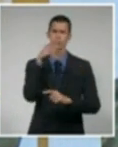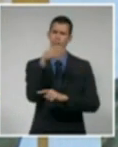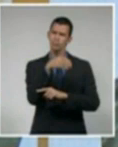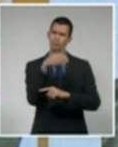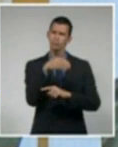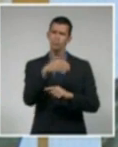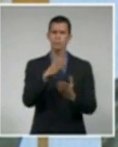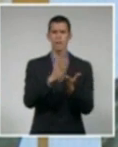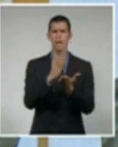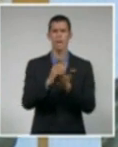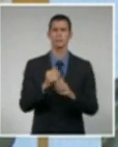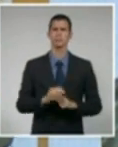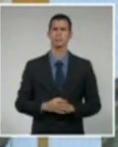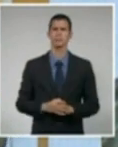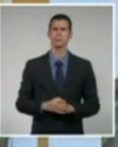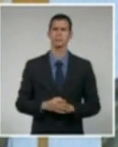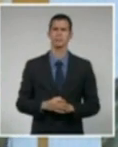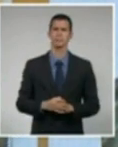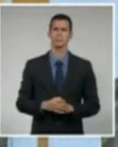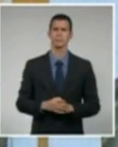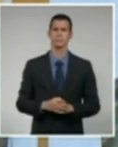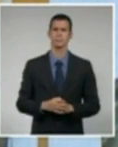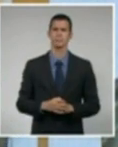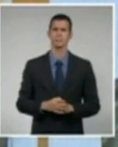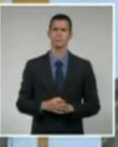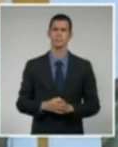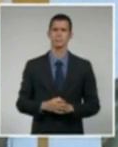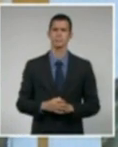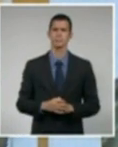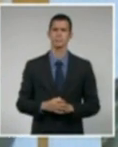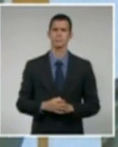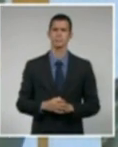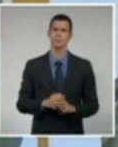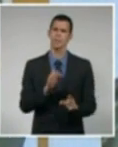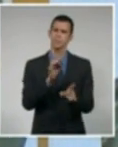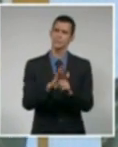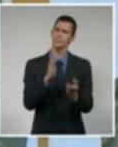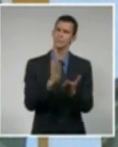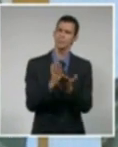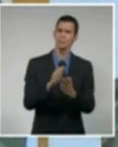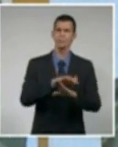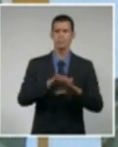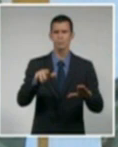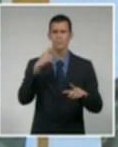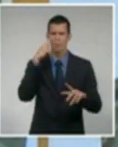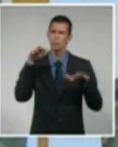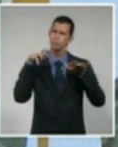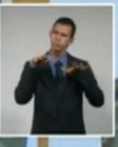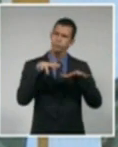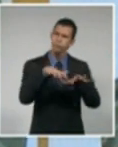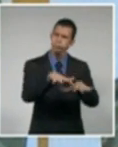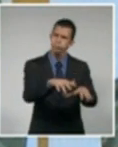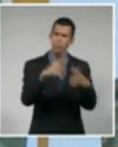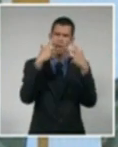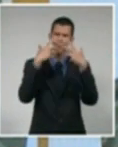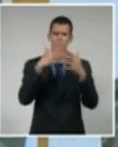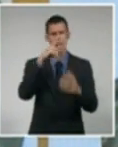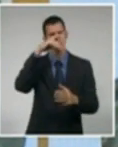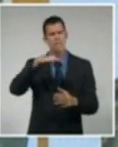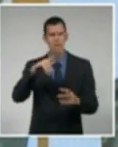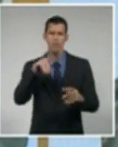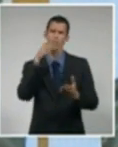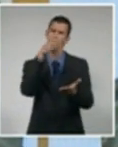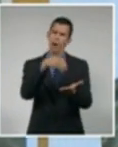manera general y como resultado del esfuerzo realizado, la concurrencia también, la preocupación de padres